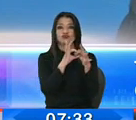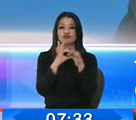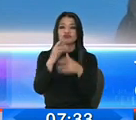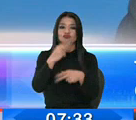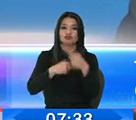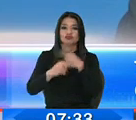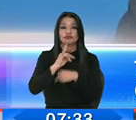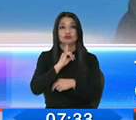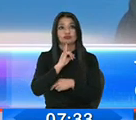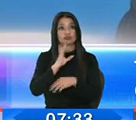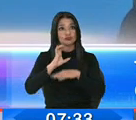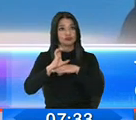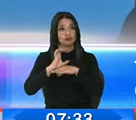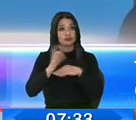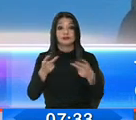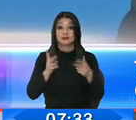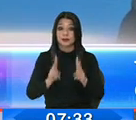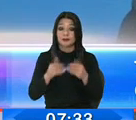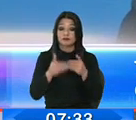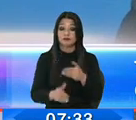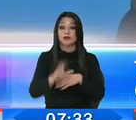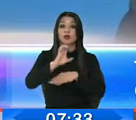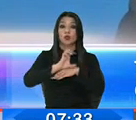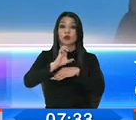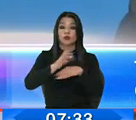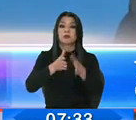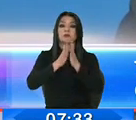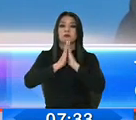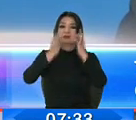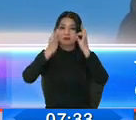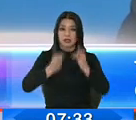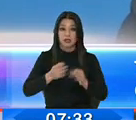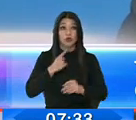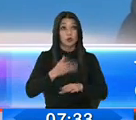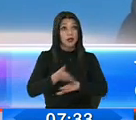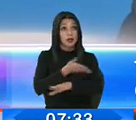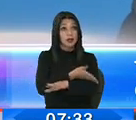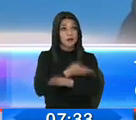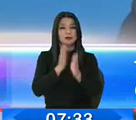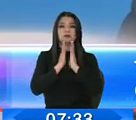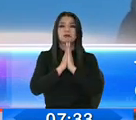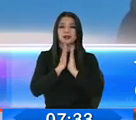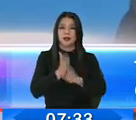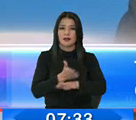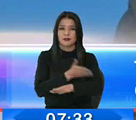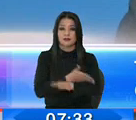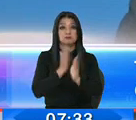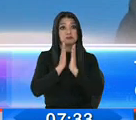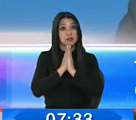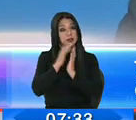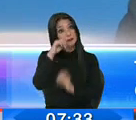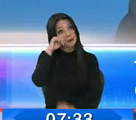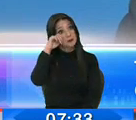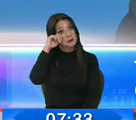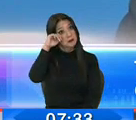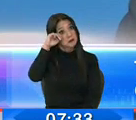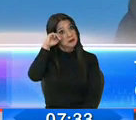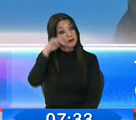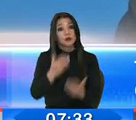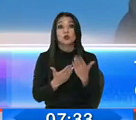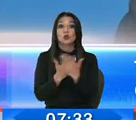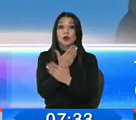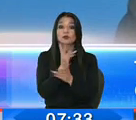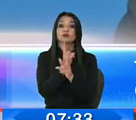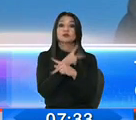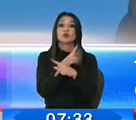Ecuador-Estados Unidos. Y sobre la base de eso, el Ecuador ha hecho el requerimiento puntual, que yo le había manifestado en ocasiones anteriores, de la inclusión de nuevos productos en el